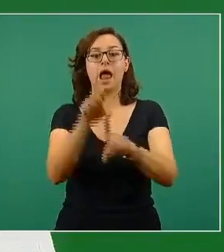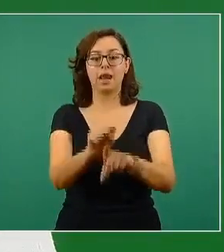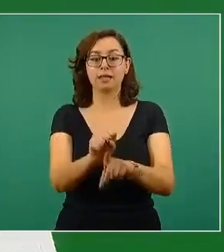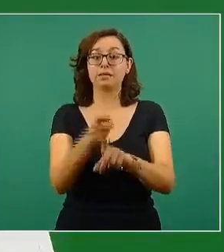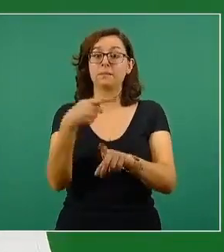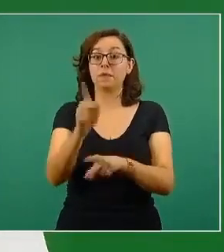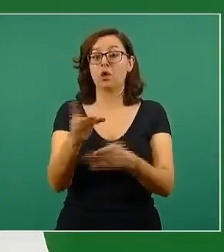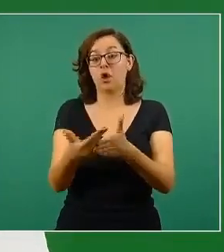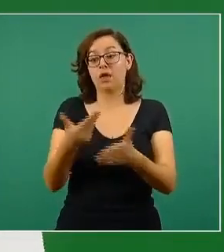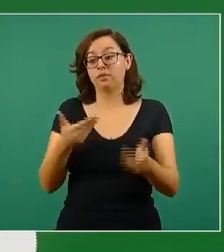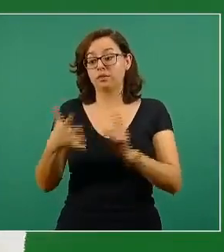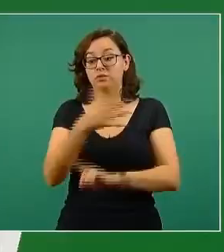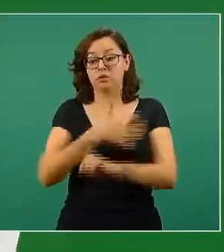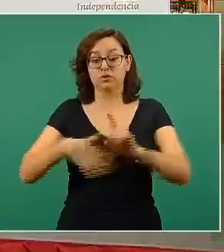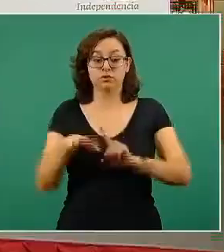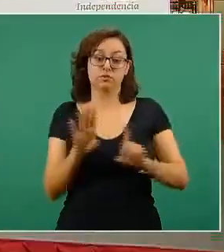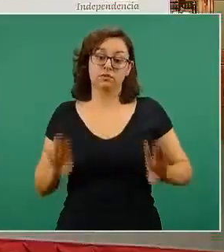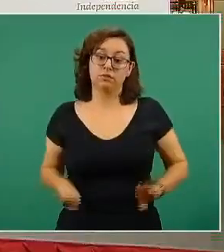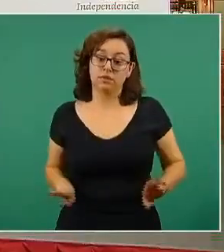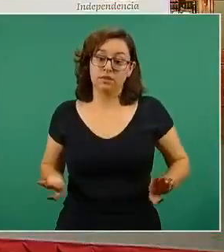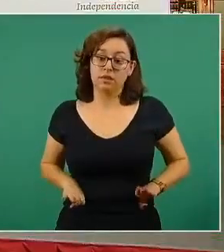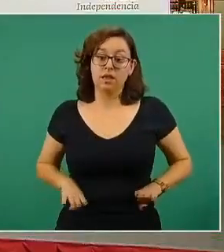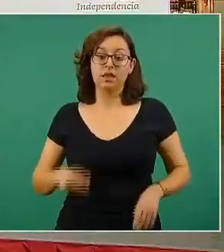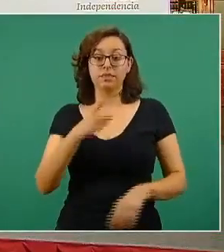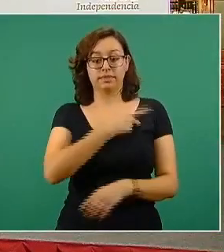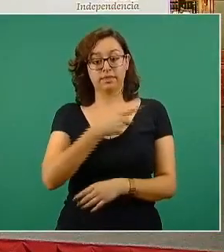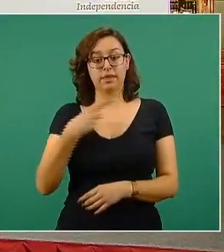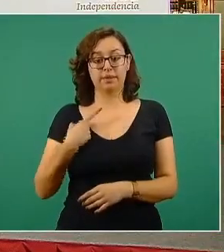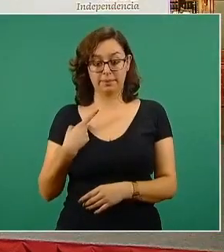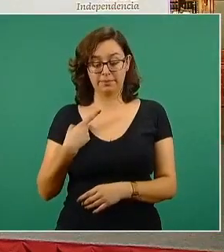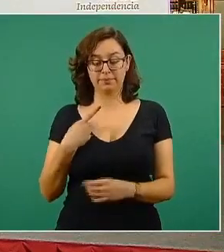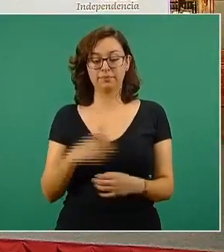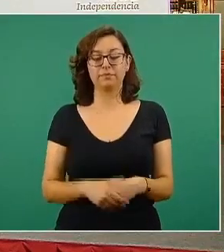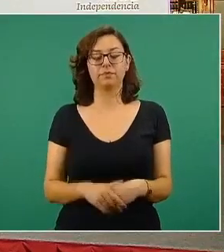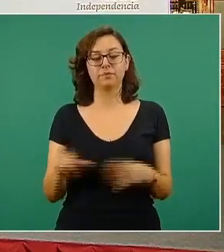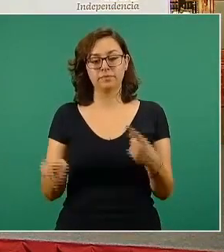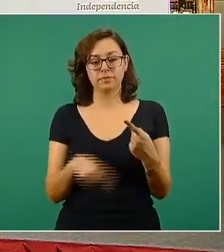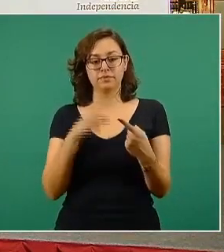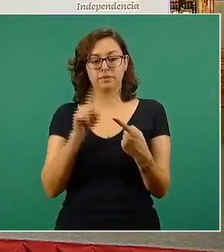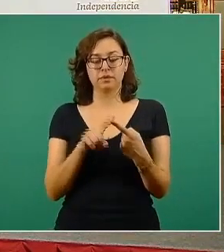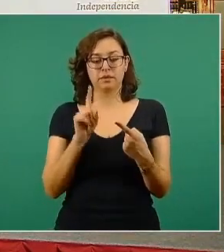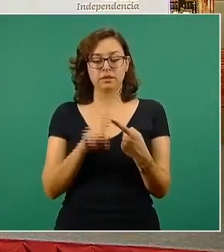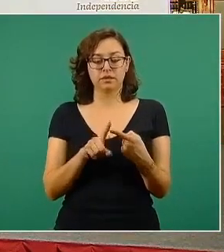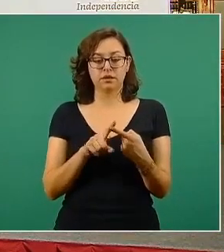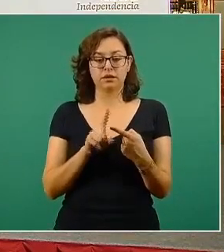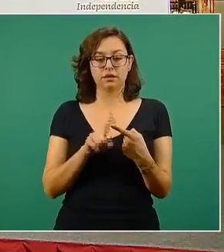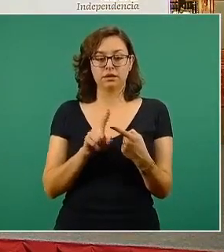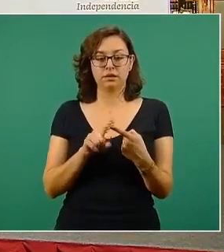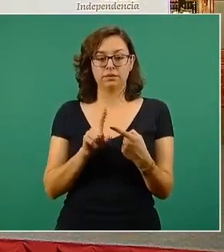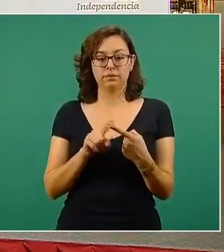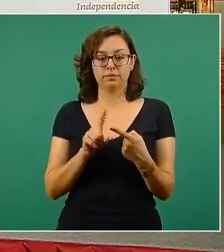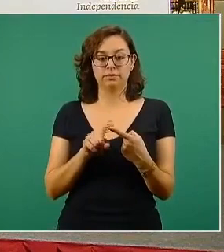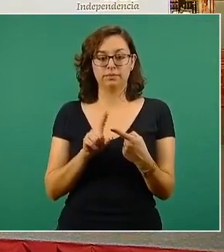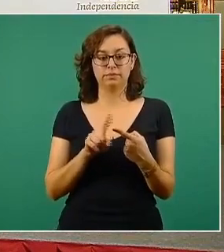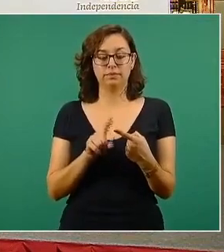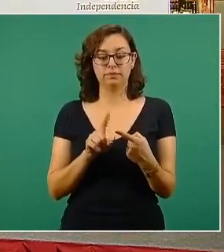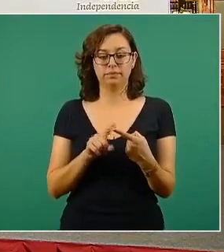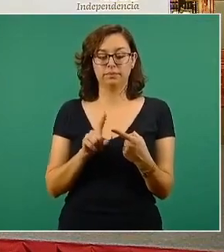Menciono algunas de importancia. La primera es que la inmunidad